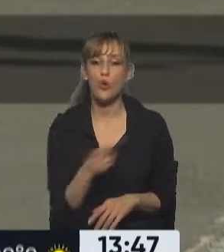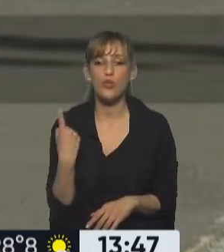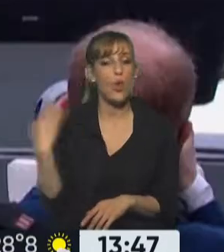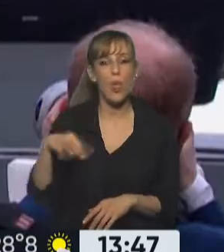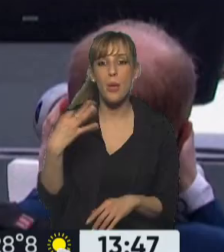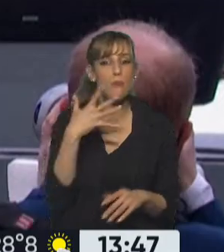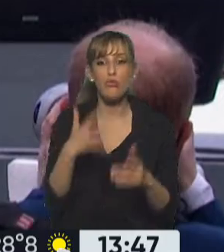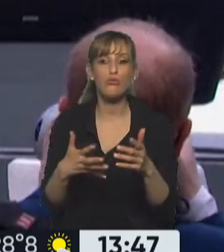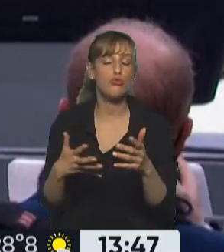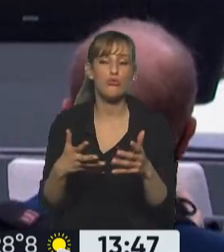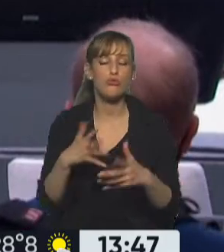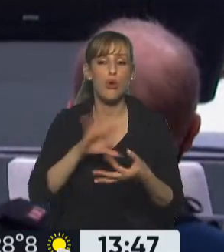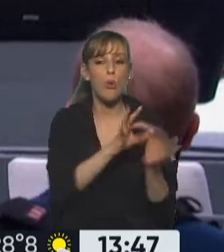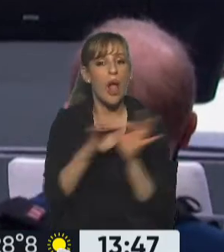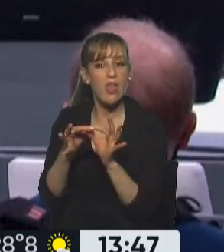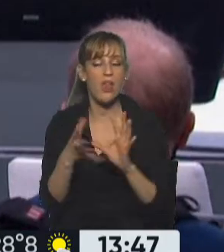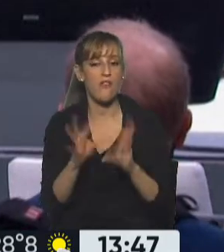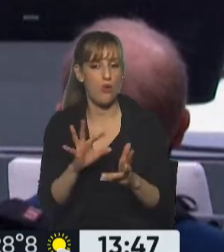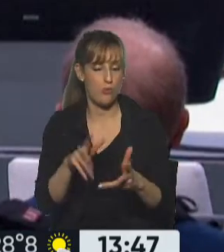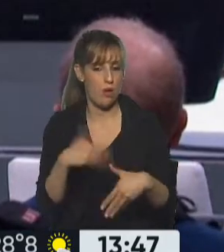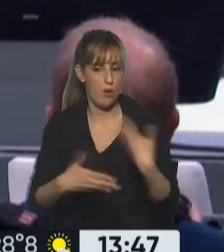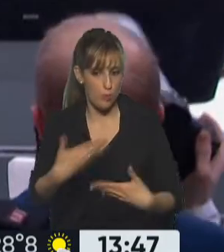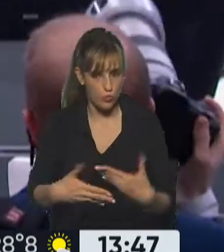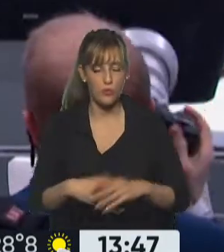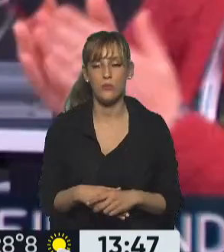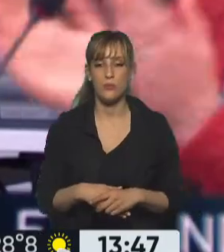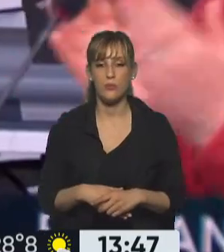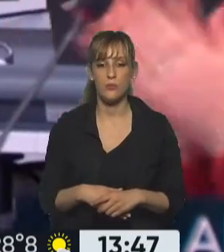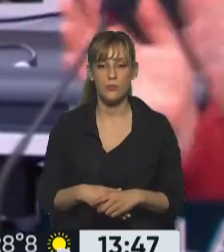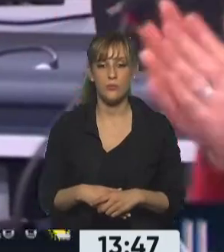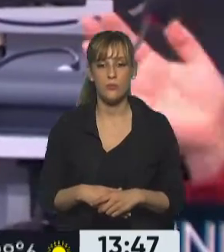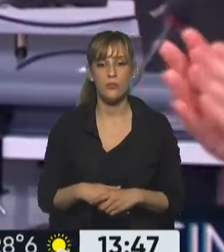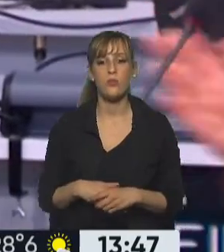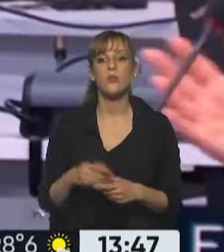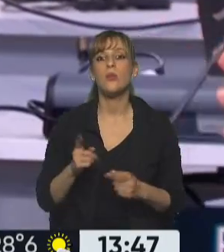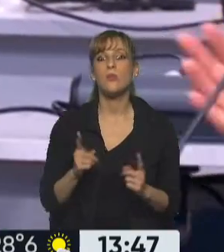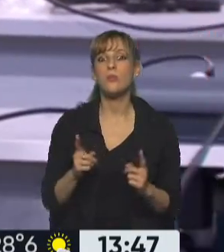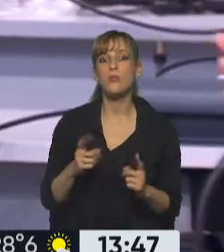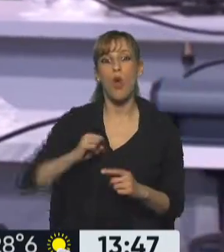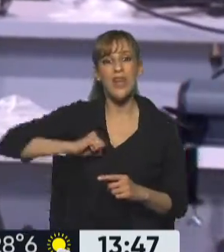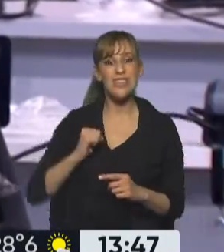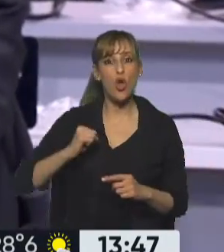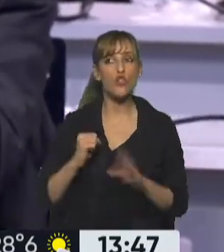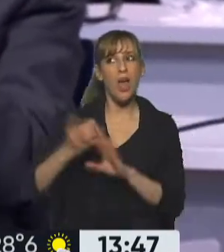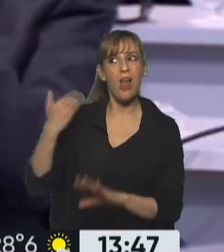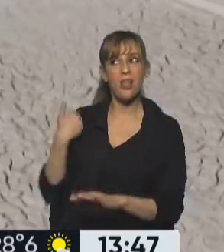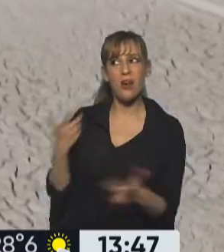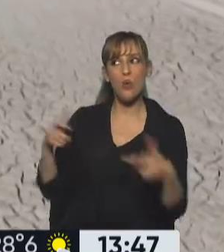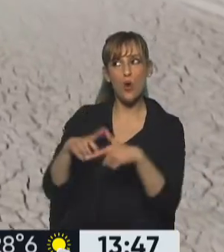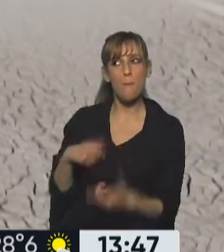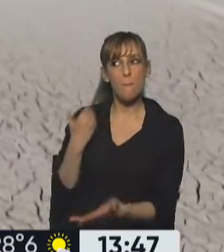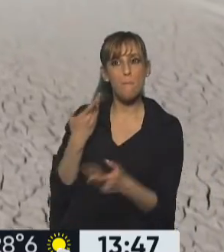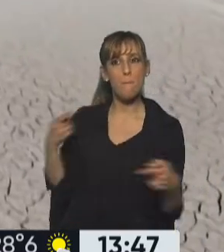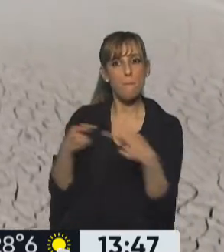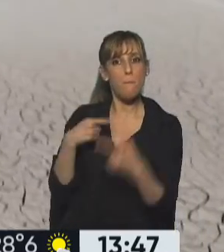chaîne de valeur. El foco estará puesto en repasar en qué grado se cumplieron los objetivos fijados en Escocia hace un año. Mantener el